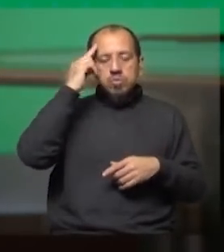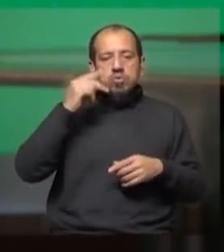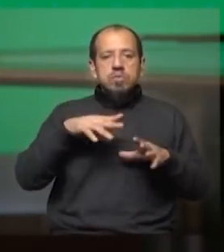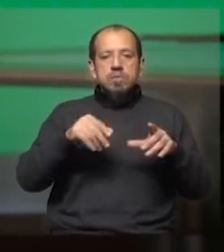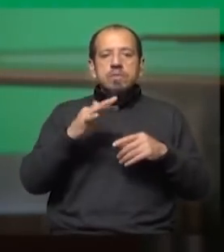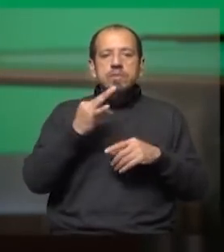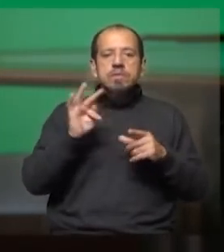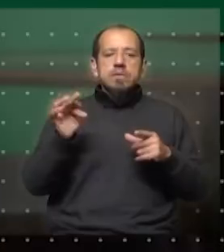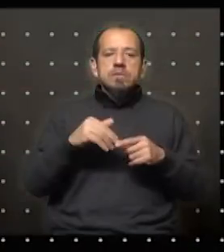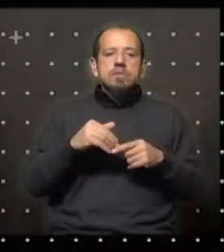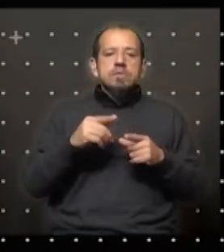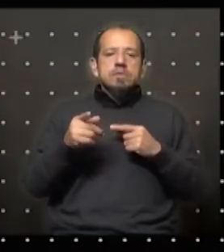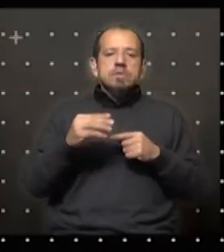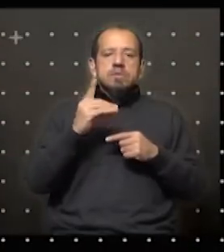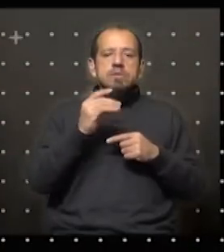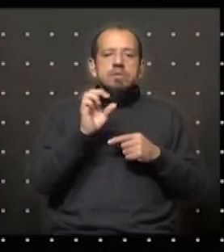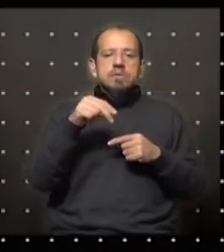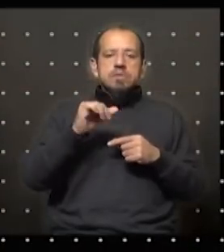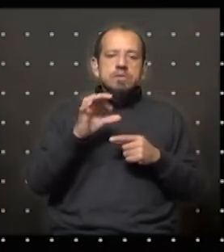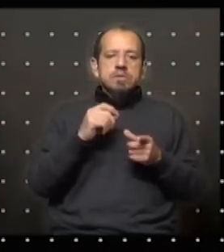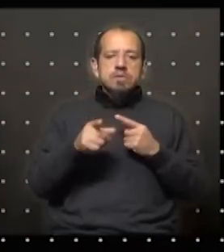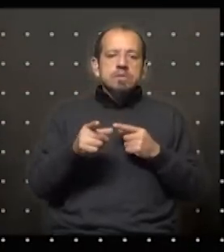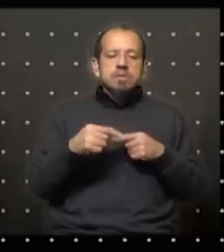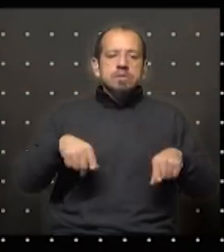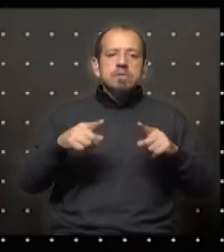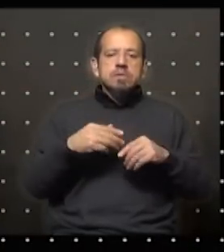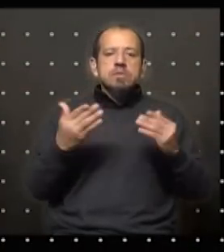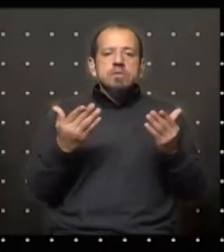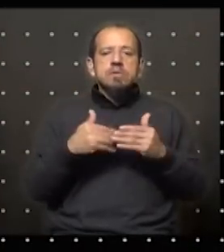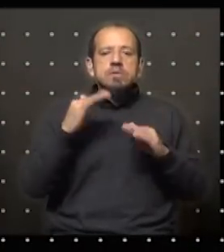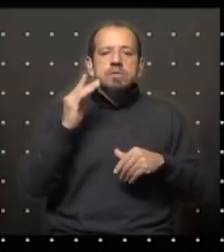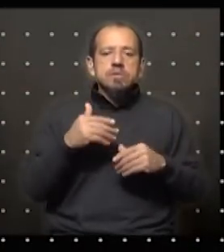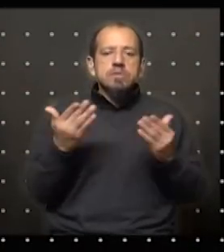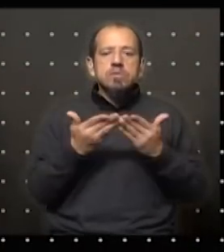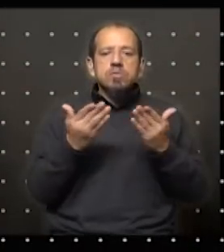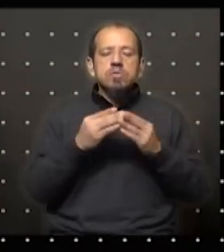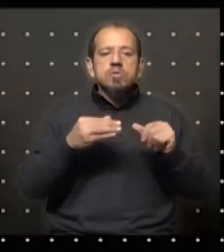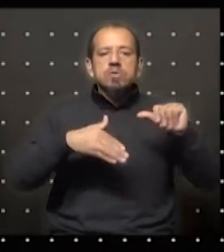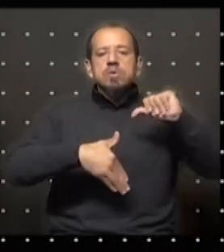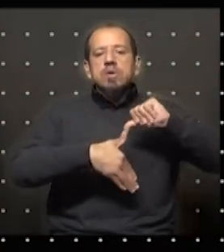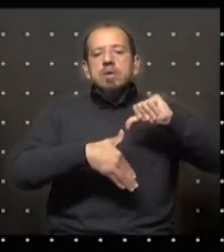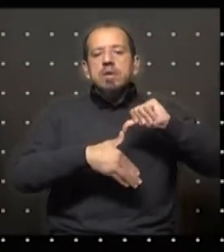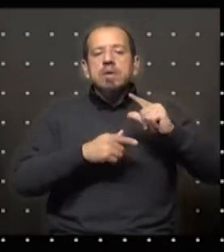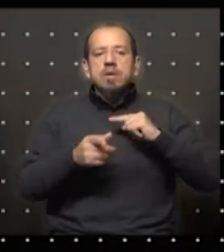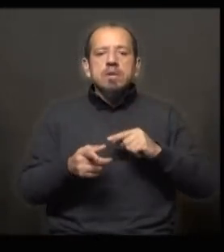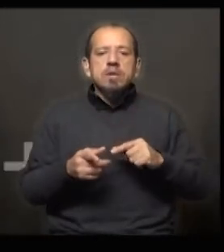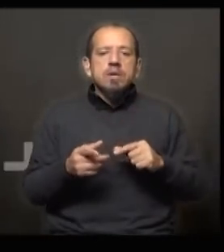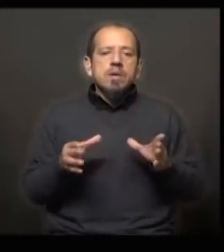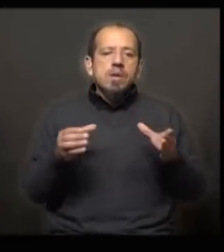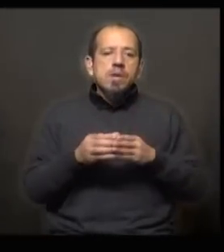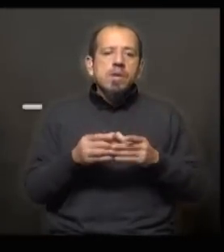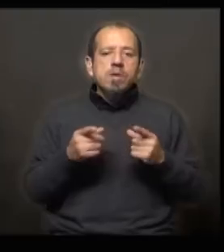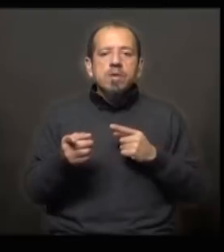en París Dennis merclean quien es director del Instituto de altos estudios sobre América Latina especializado en movimientos